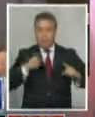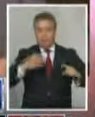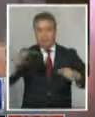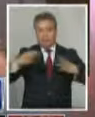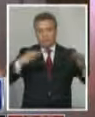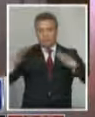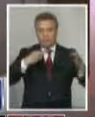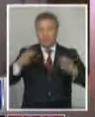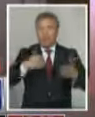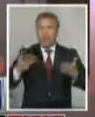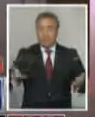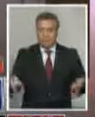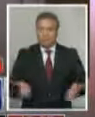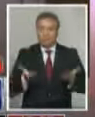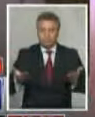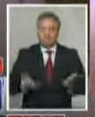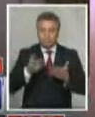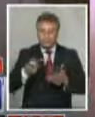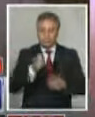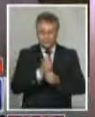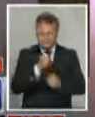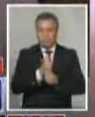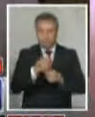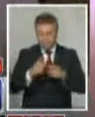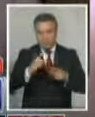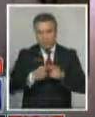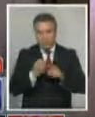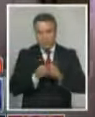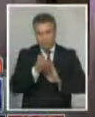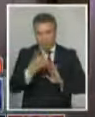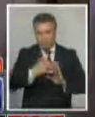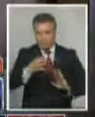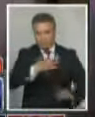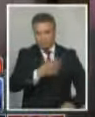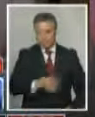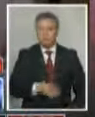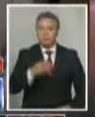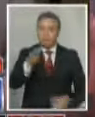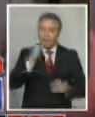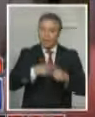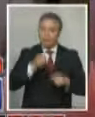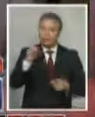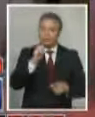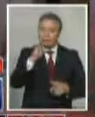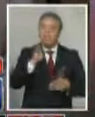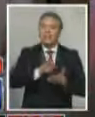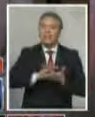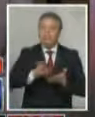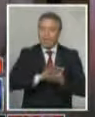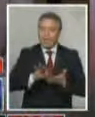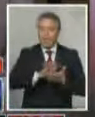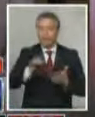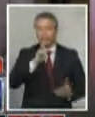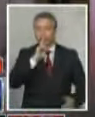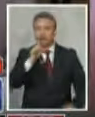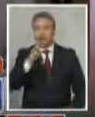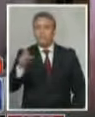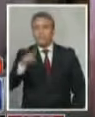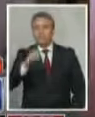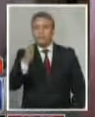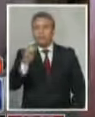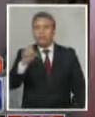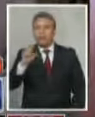economía y de esa forma seguir generando empleo. El ex subsecretario del gobierno anterior de Economía, Tomás Flores, hablaba que se podría llegar